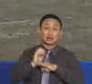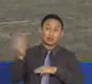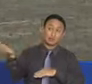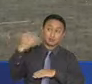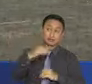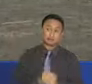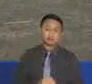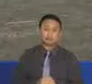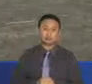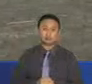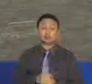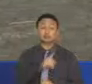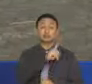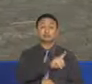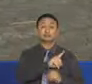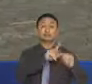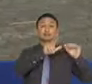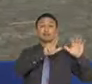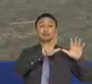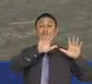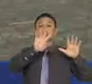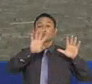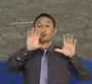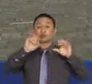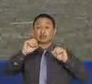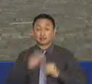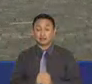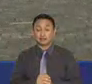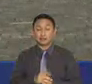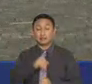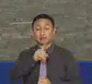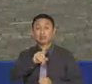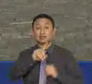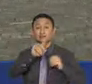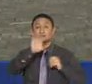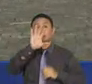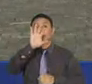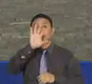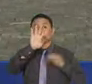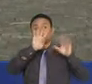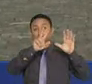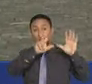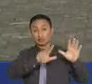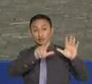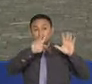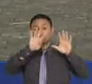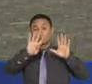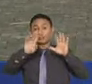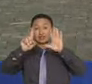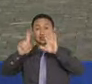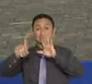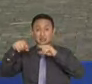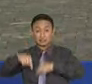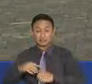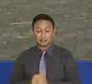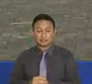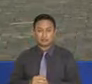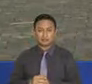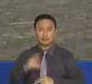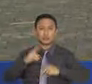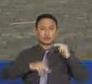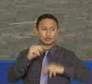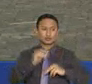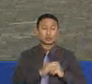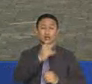planos tomaron desde 1890 hasta 1896 y su construcción precisamente más de